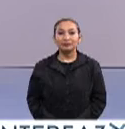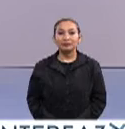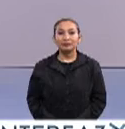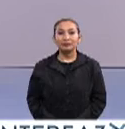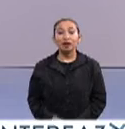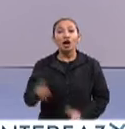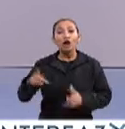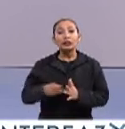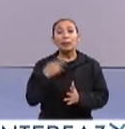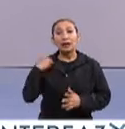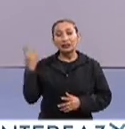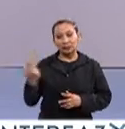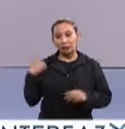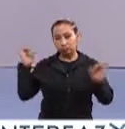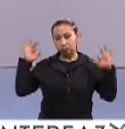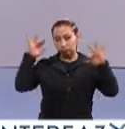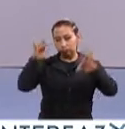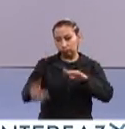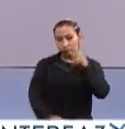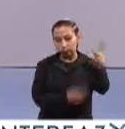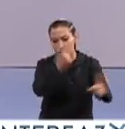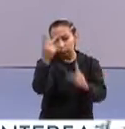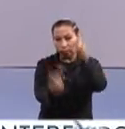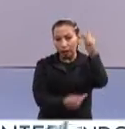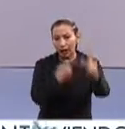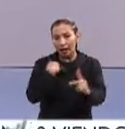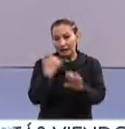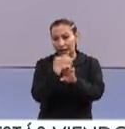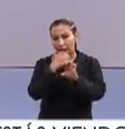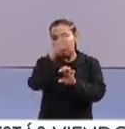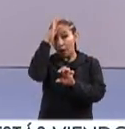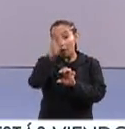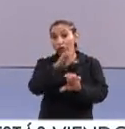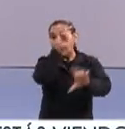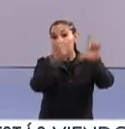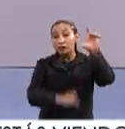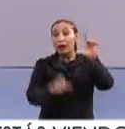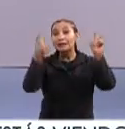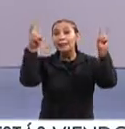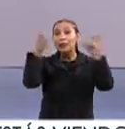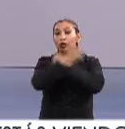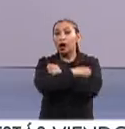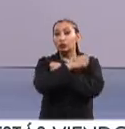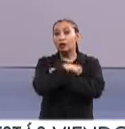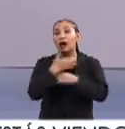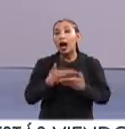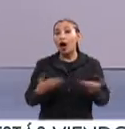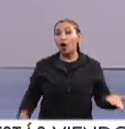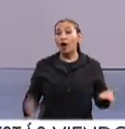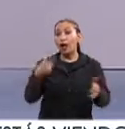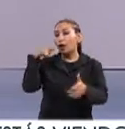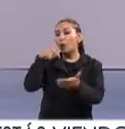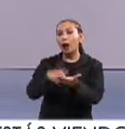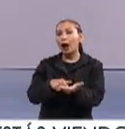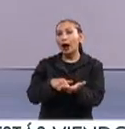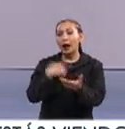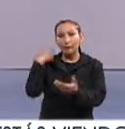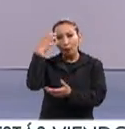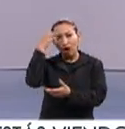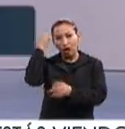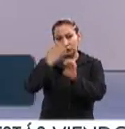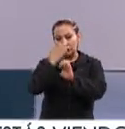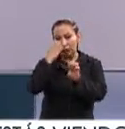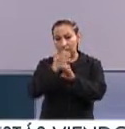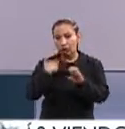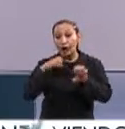Y se reanudaron los foros de consulta estatal participativa por un acuerdo nacional sobre la educación. Esta vez la sede fue el estado de Morelos, donde